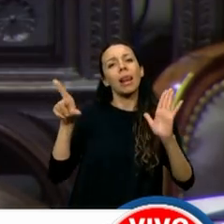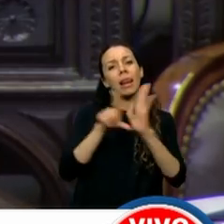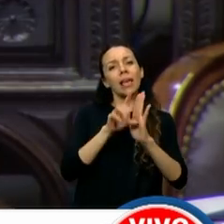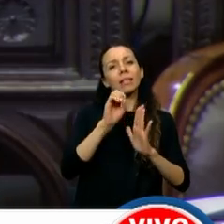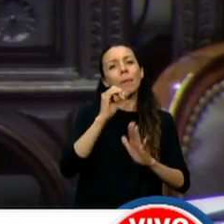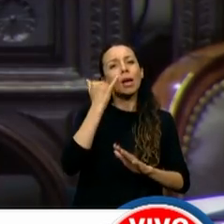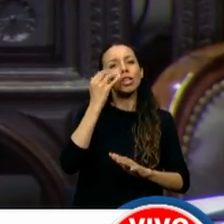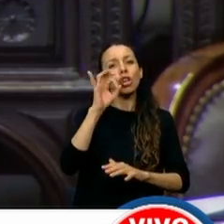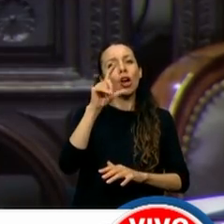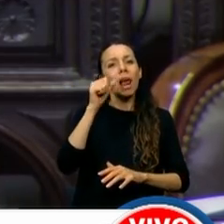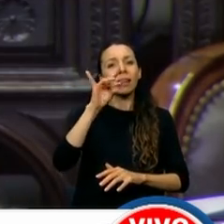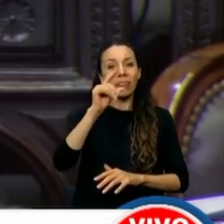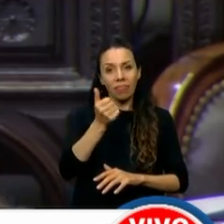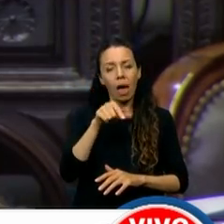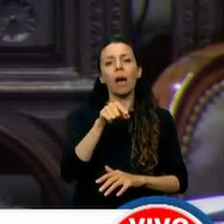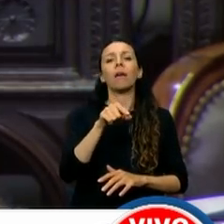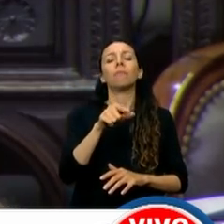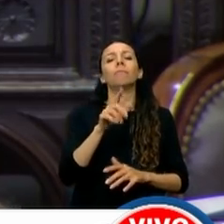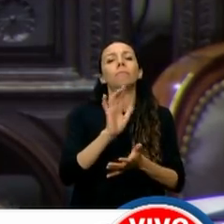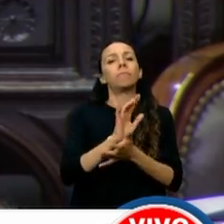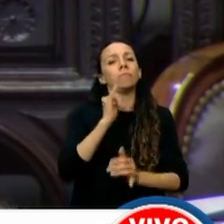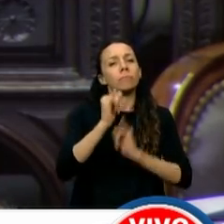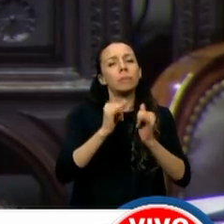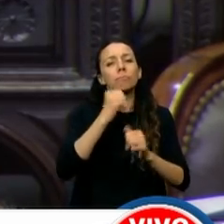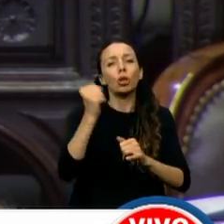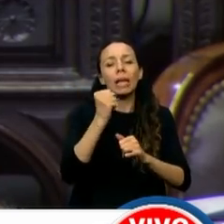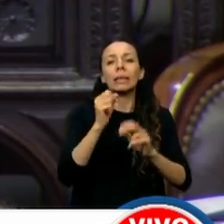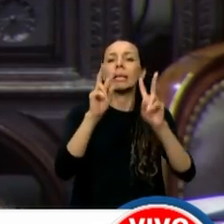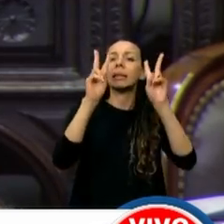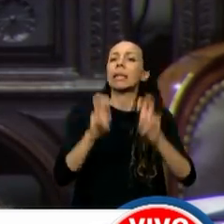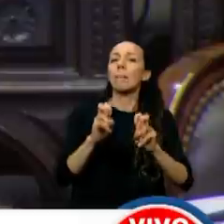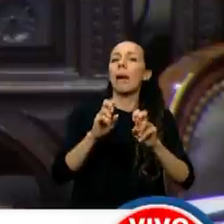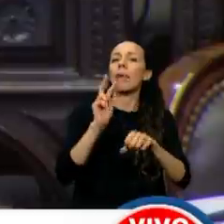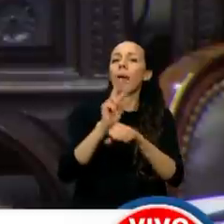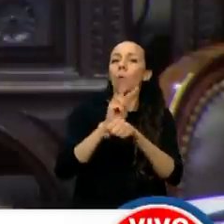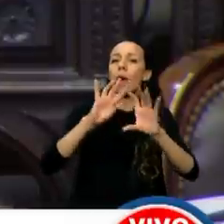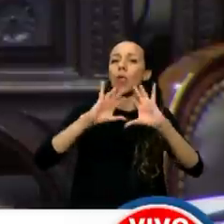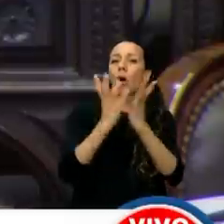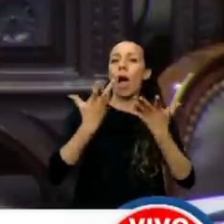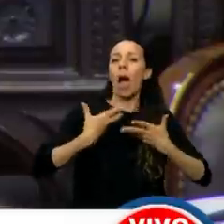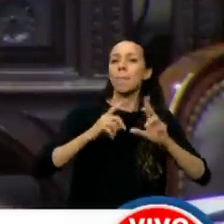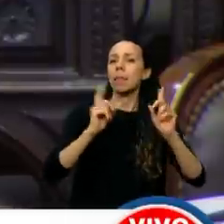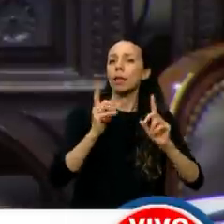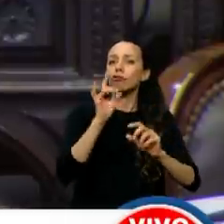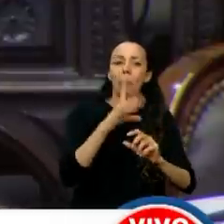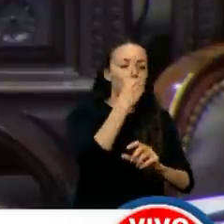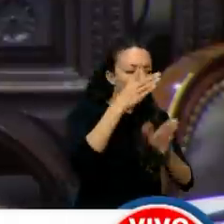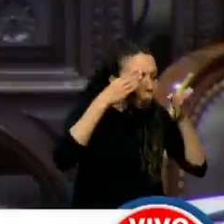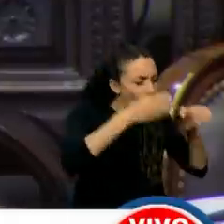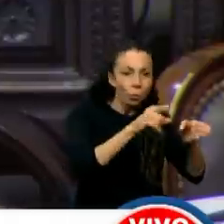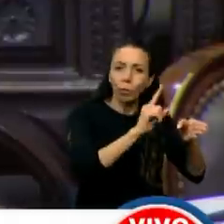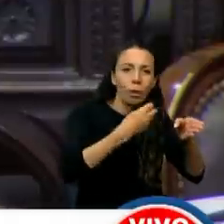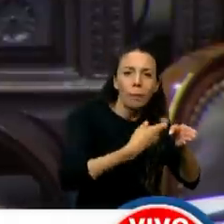de transversalizar la perspectiva ambiental bueno hoy tenemos un presupuesto que da cuenta de ello de esta forma bueno lo